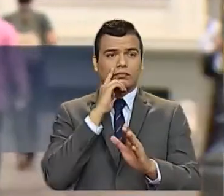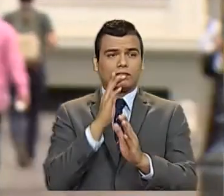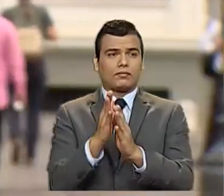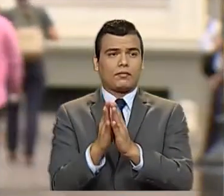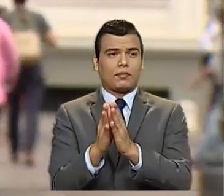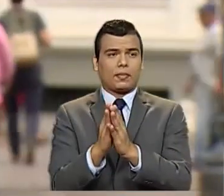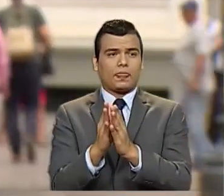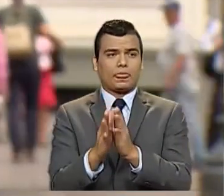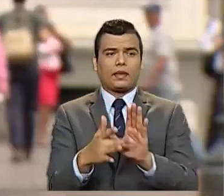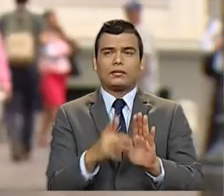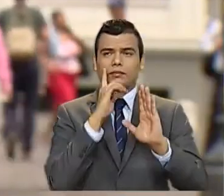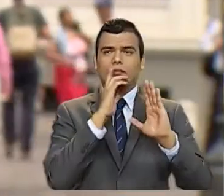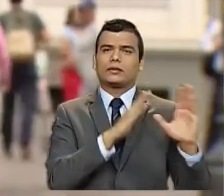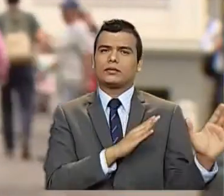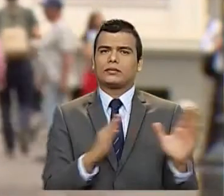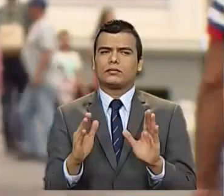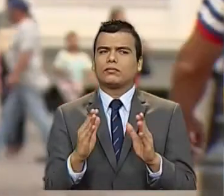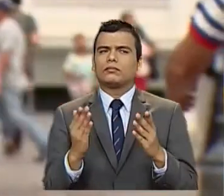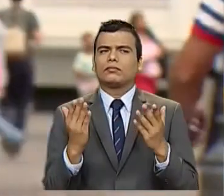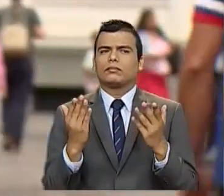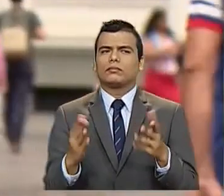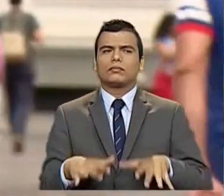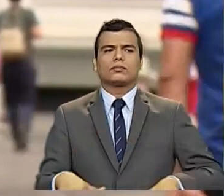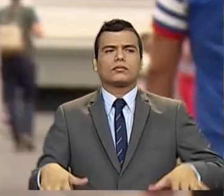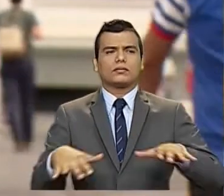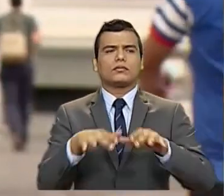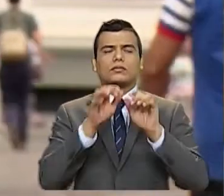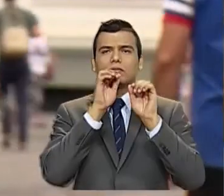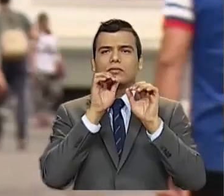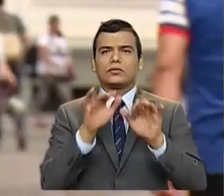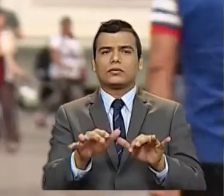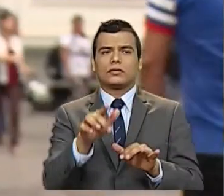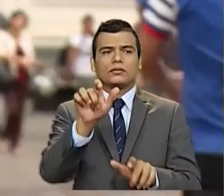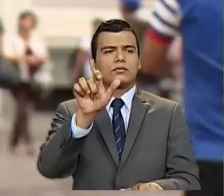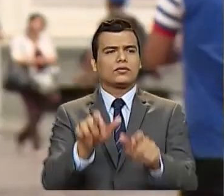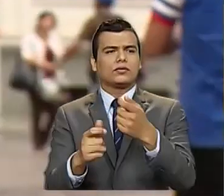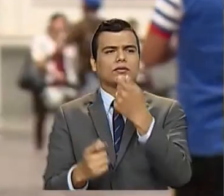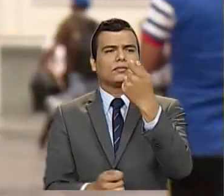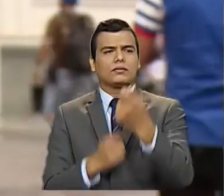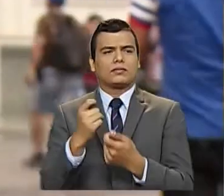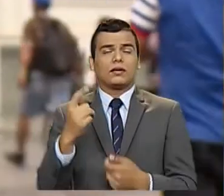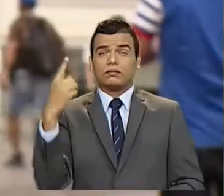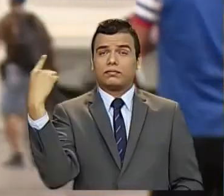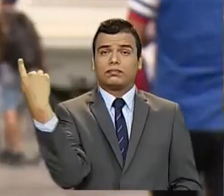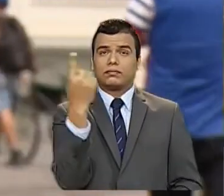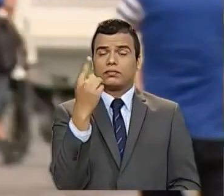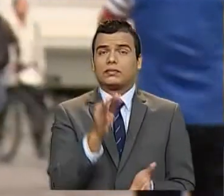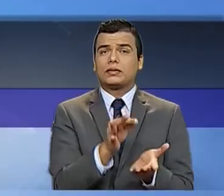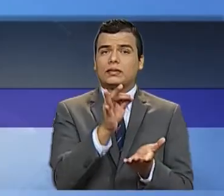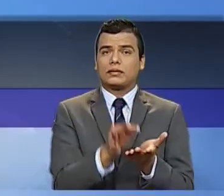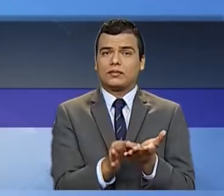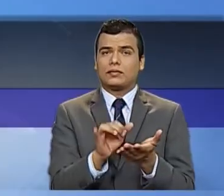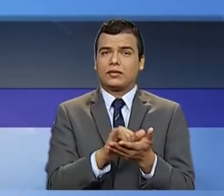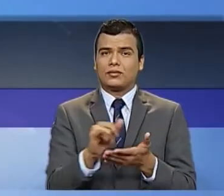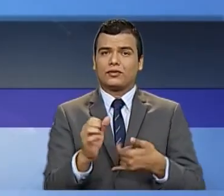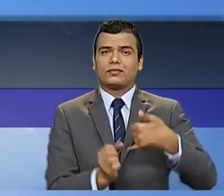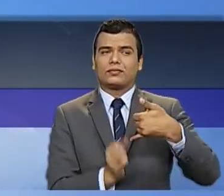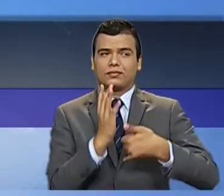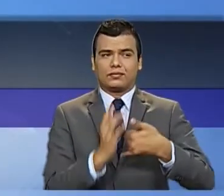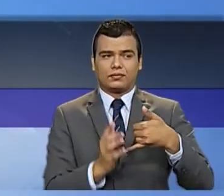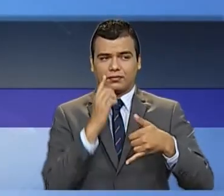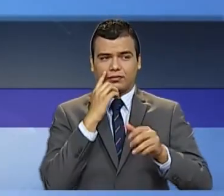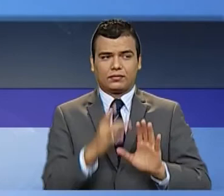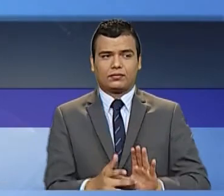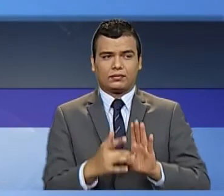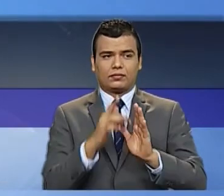este completo informe sobre el espacio público, los vendedores ambulantes en las principales ciudades del suroccidente